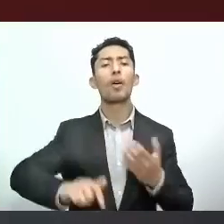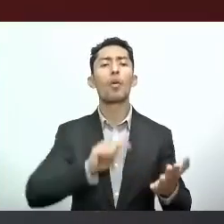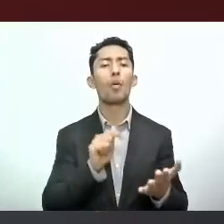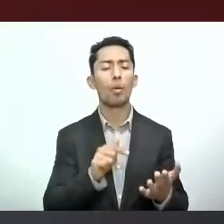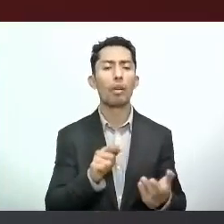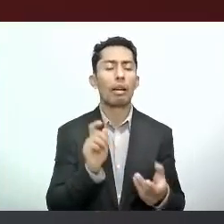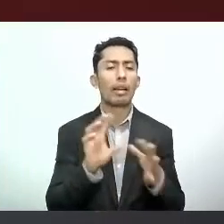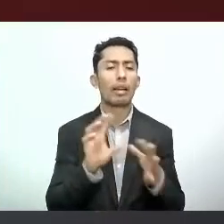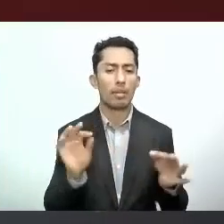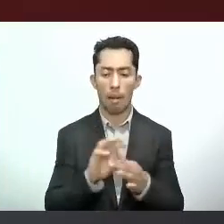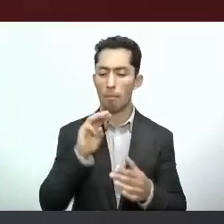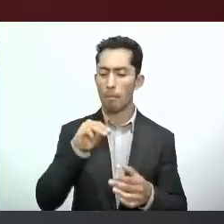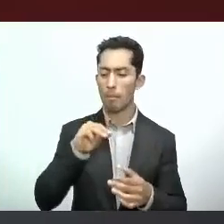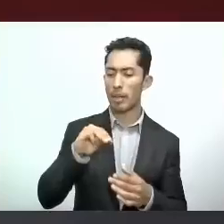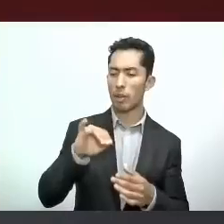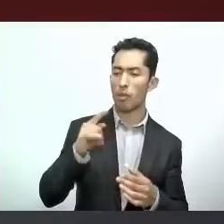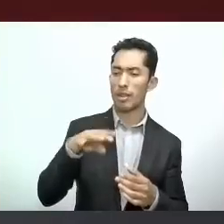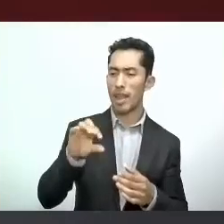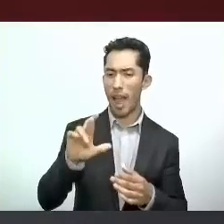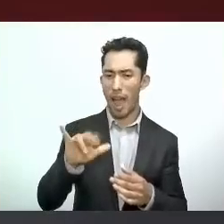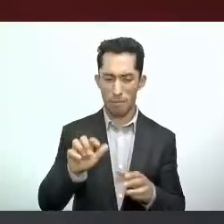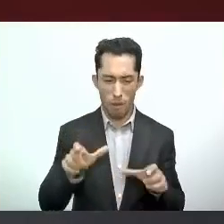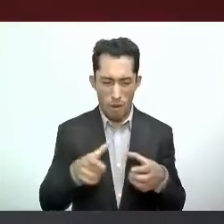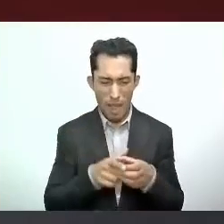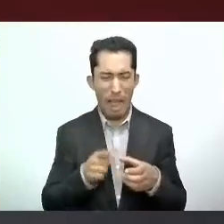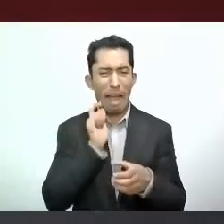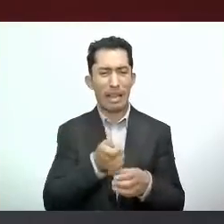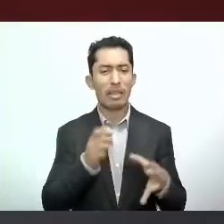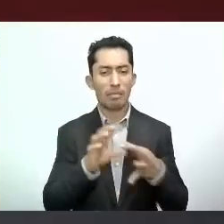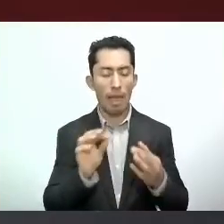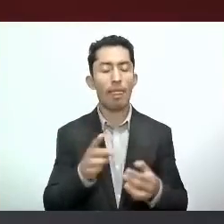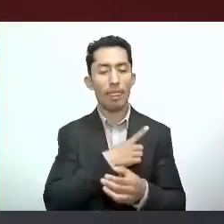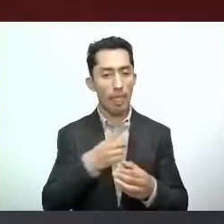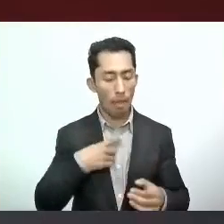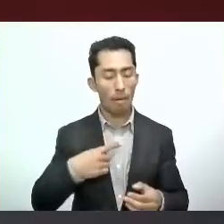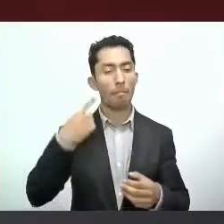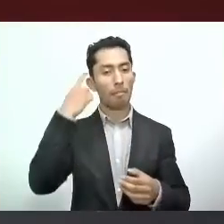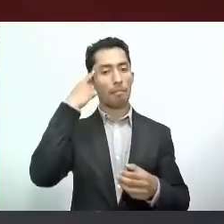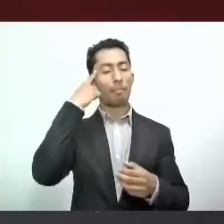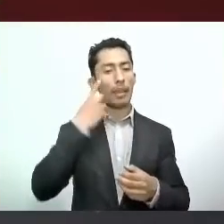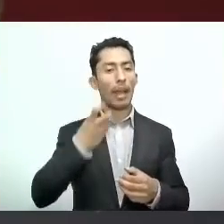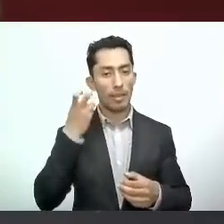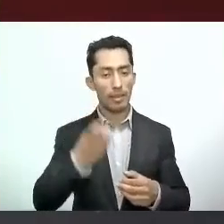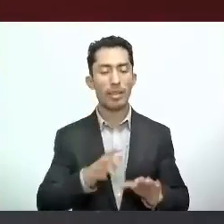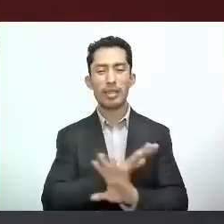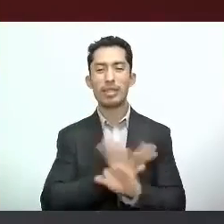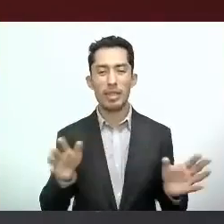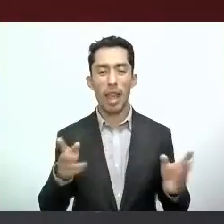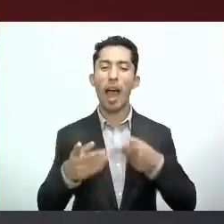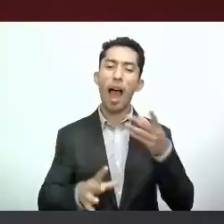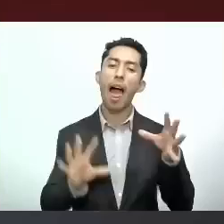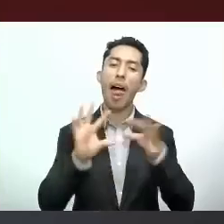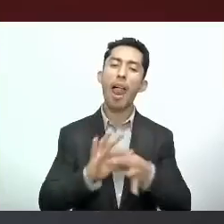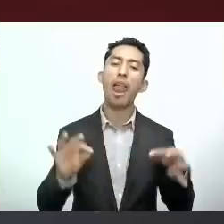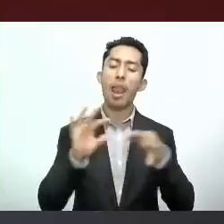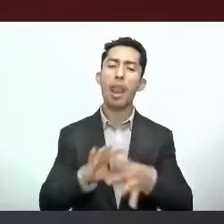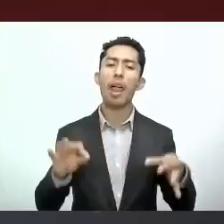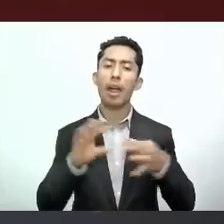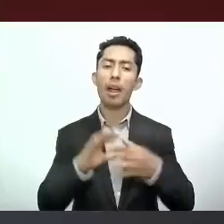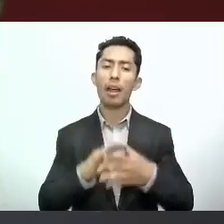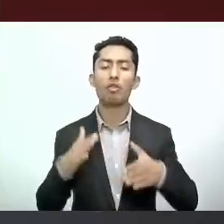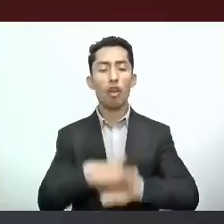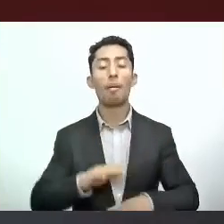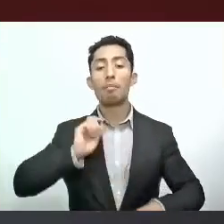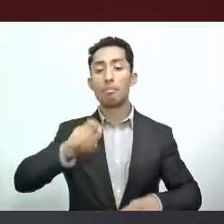hablamos de minorías? Entonces también es importante comenzar a romper este discurso que se da desde una verticalidad o